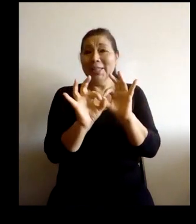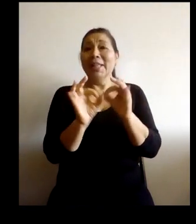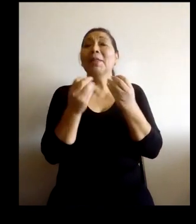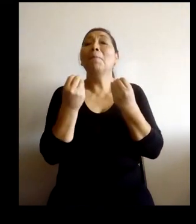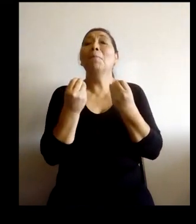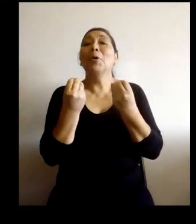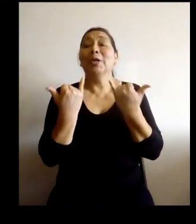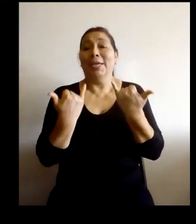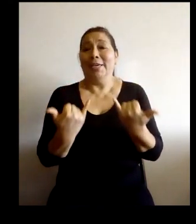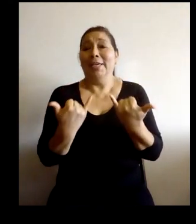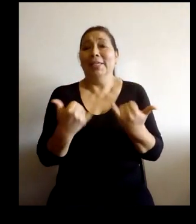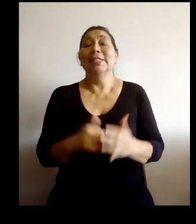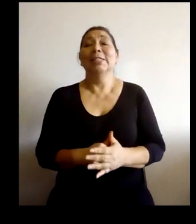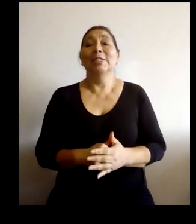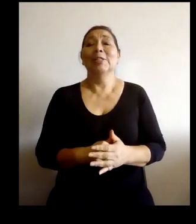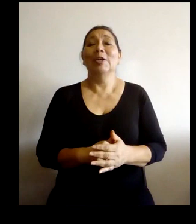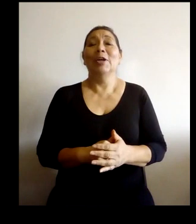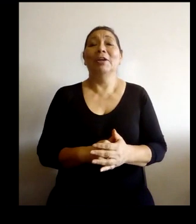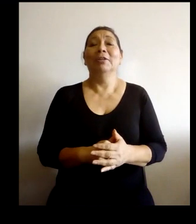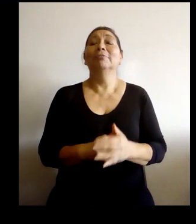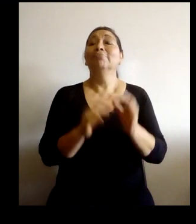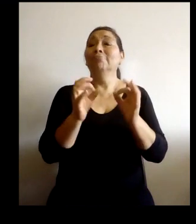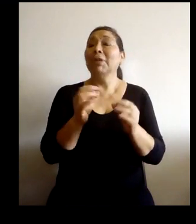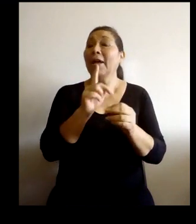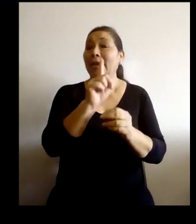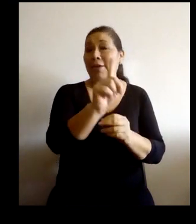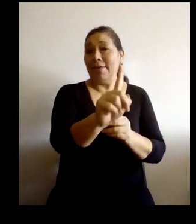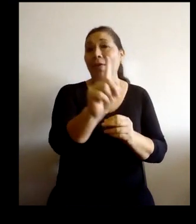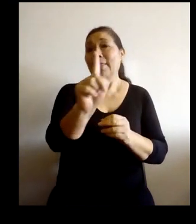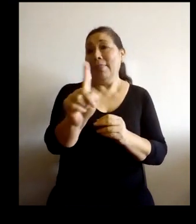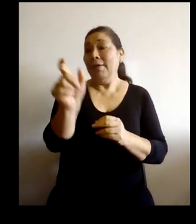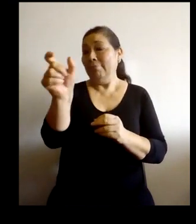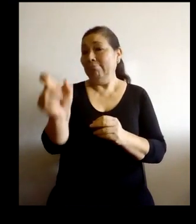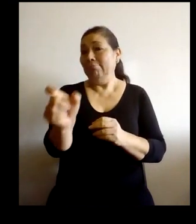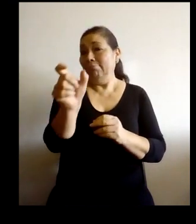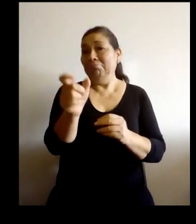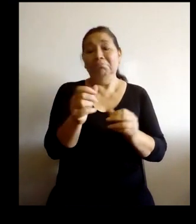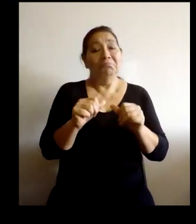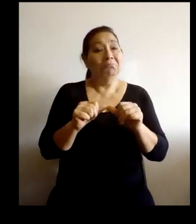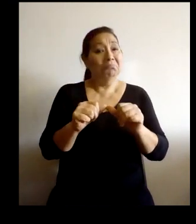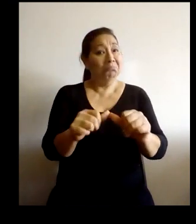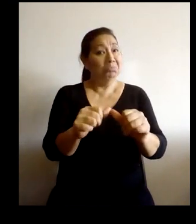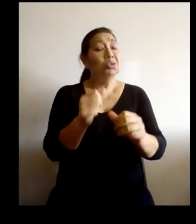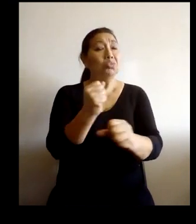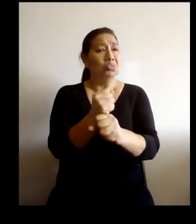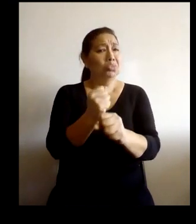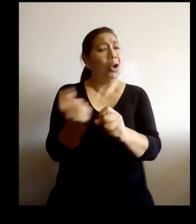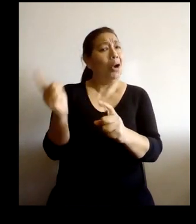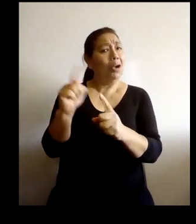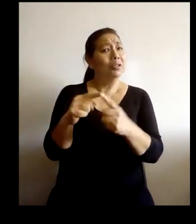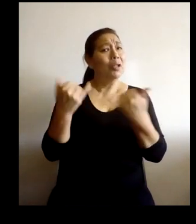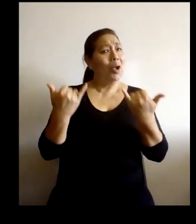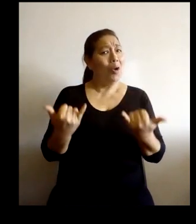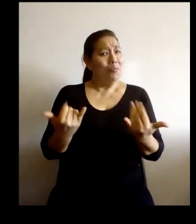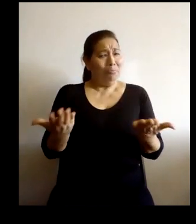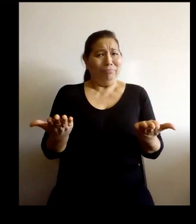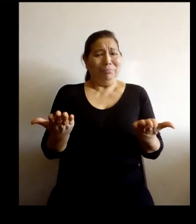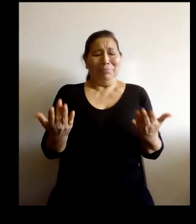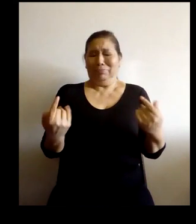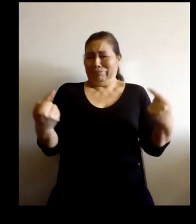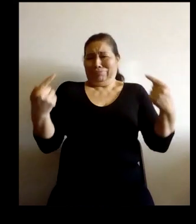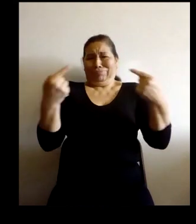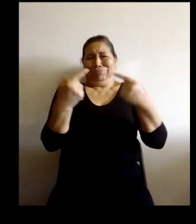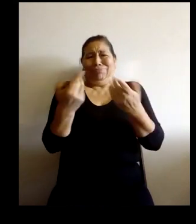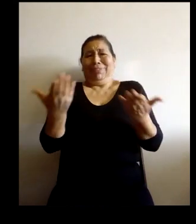señores magistrados, porque dicho esto, efectivamente, que una persona que tiene una invalidez total permanente continúe elaborando hasta la fecha, resultaría